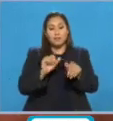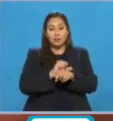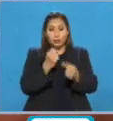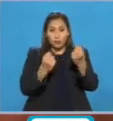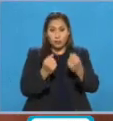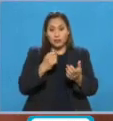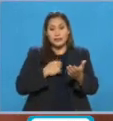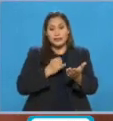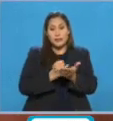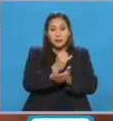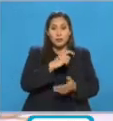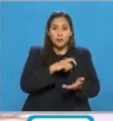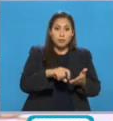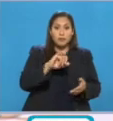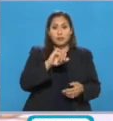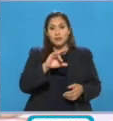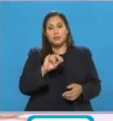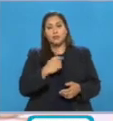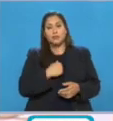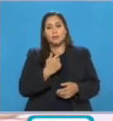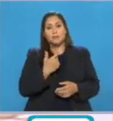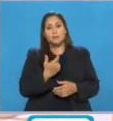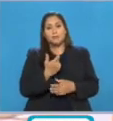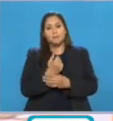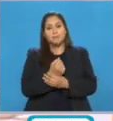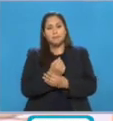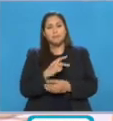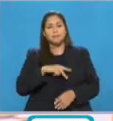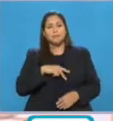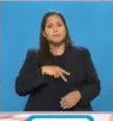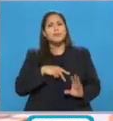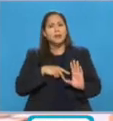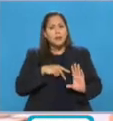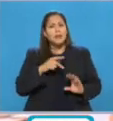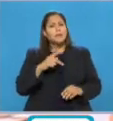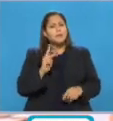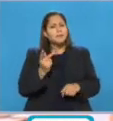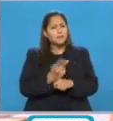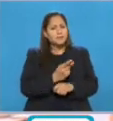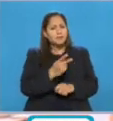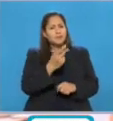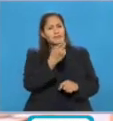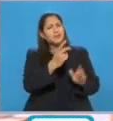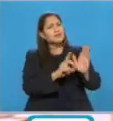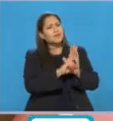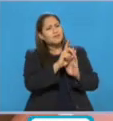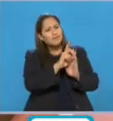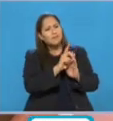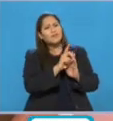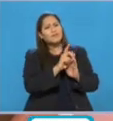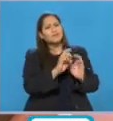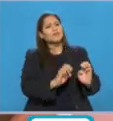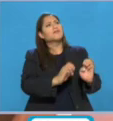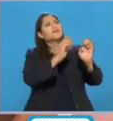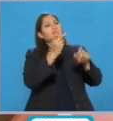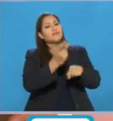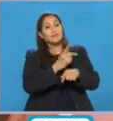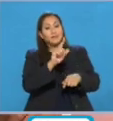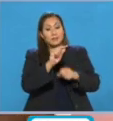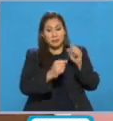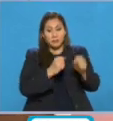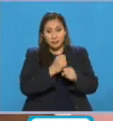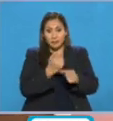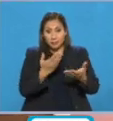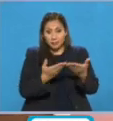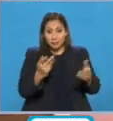lo compras o no en función sí, del tú precio, ¿no? decides. Pero lo interesante ahora es qué pasa con estos conjuntos, ¿no? ¿Qué ha pasado en 70 años? Porque también yo les pregunto,